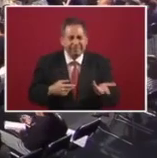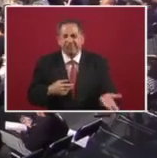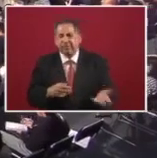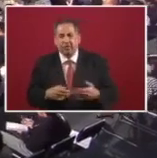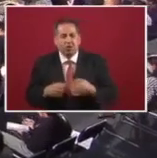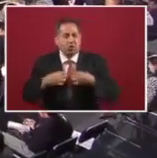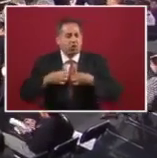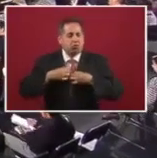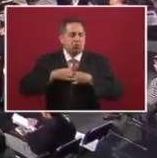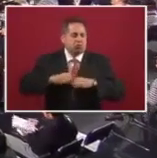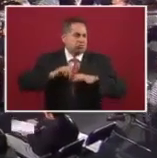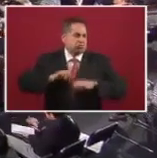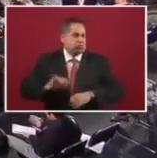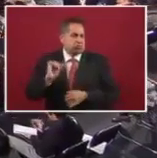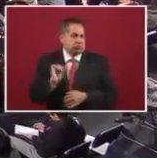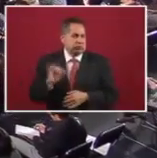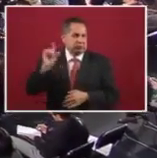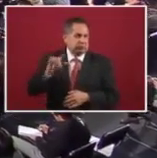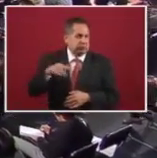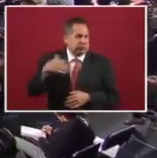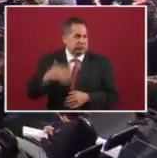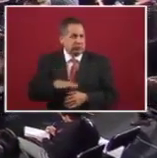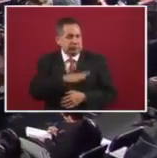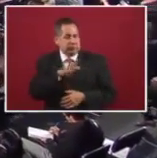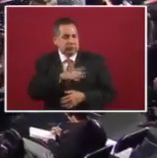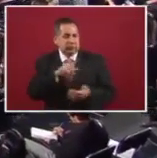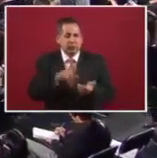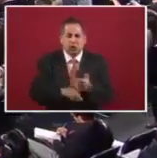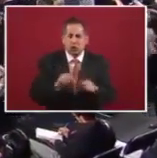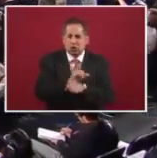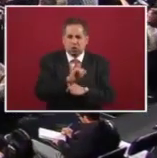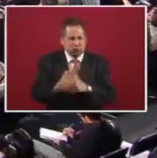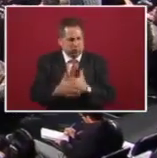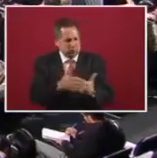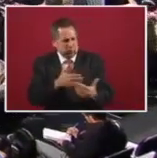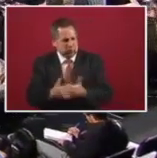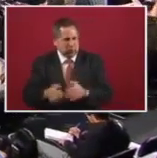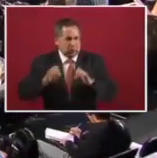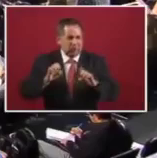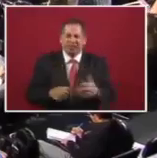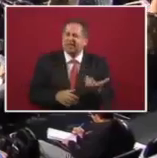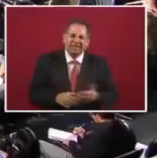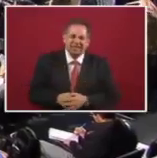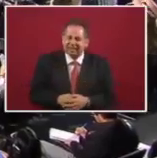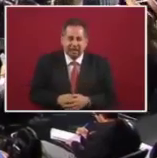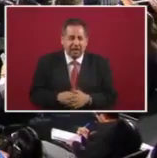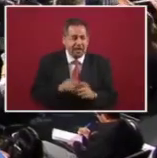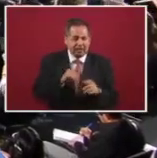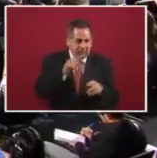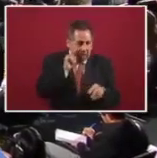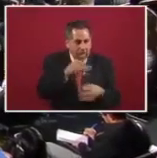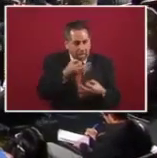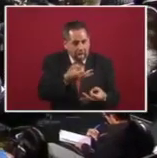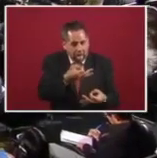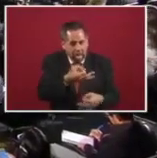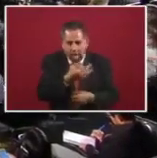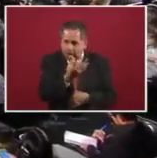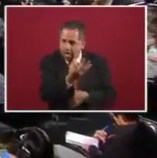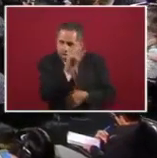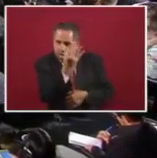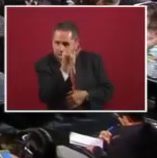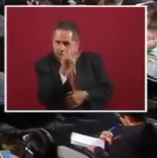De buen gusto, ¿no? O carros último modelo. Hay otra realidad,